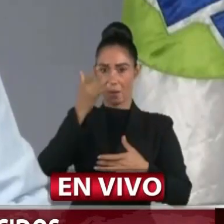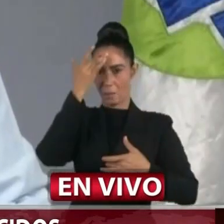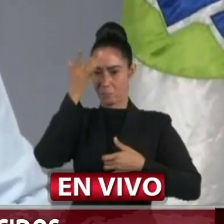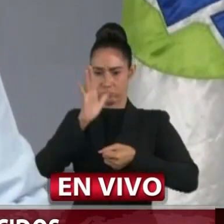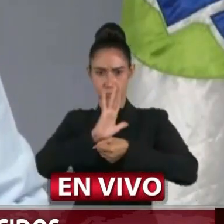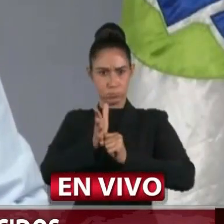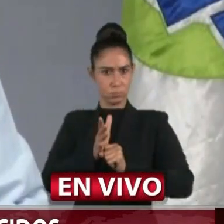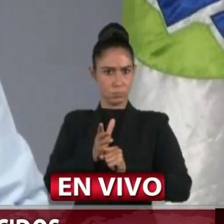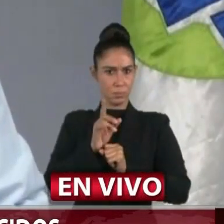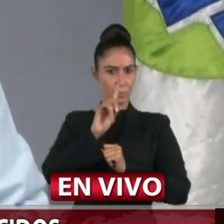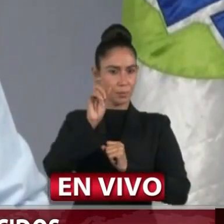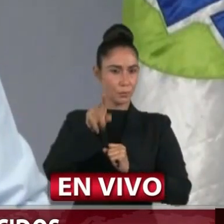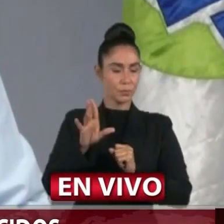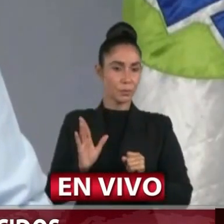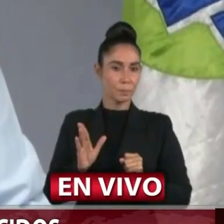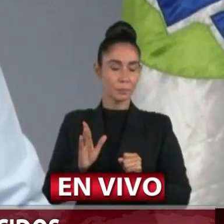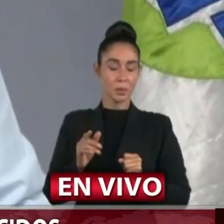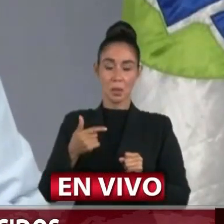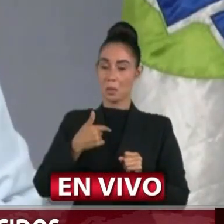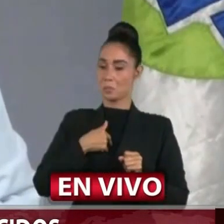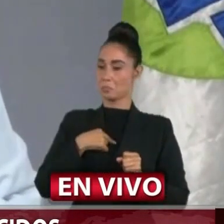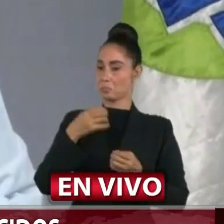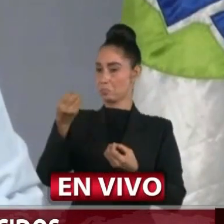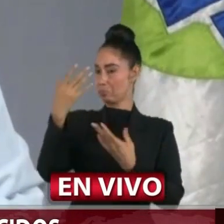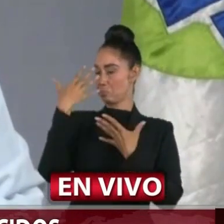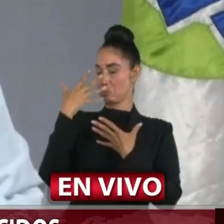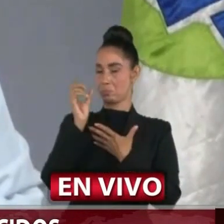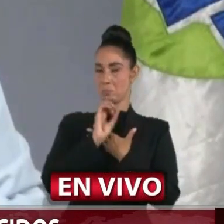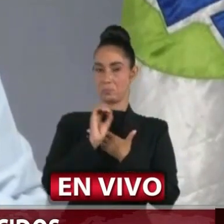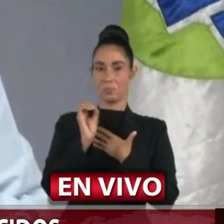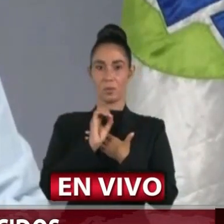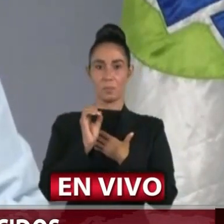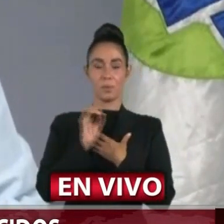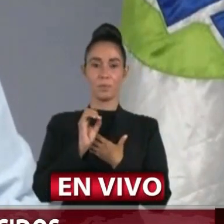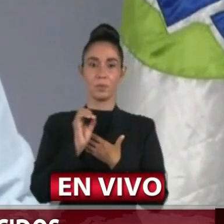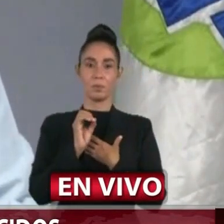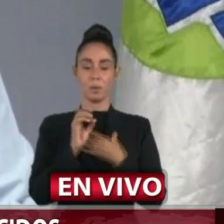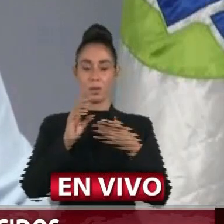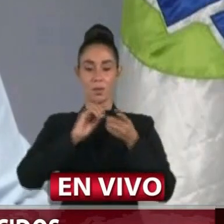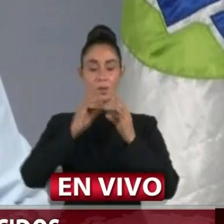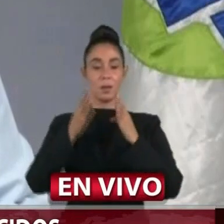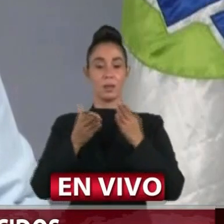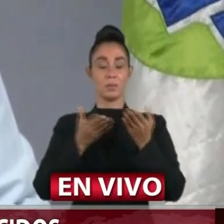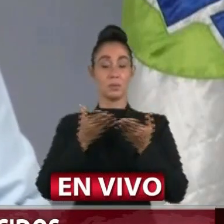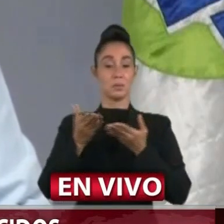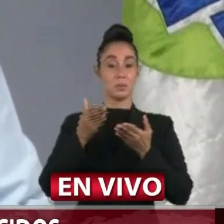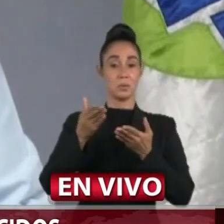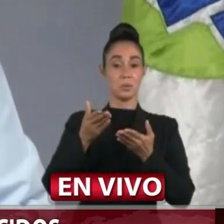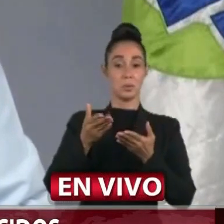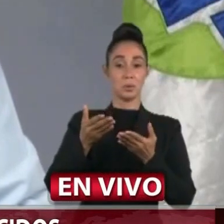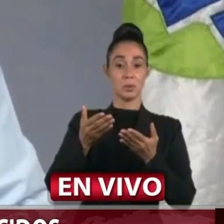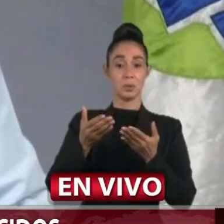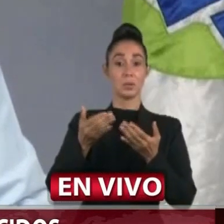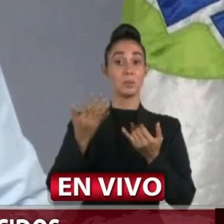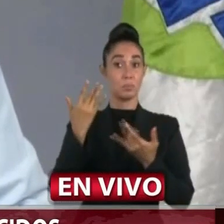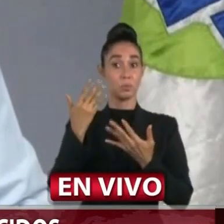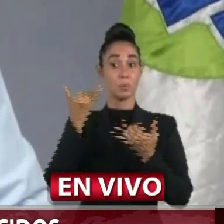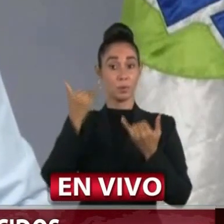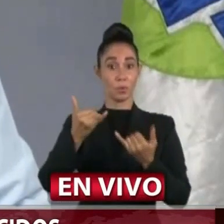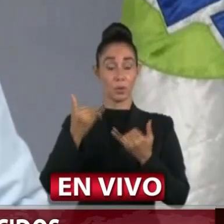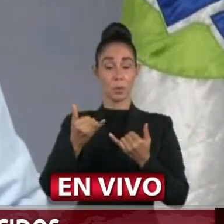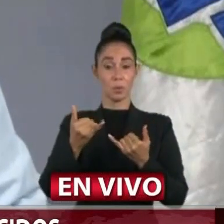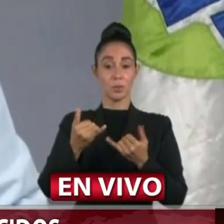Esa última información no me ha sido reportada por la dirección de área y espero que en el día de hoy pues